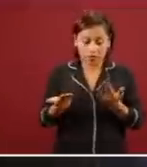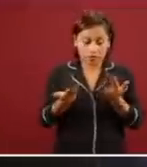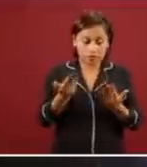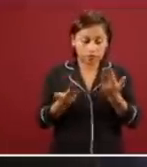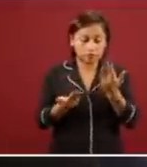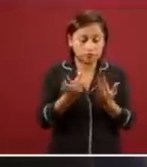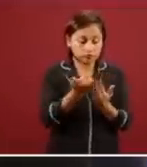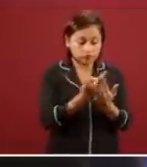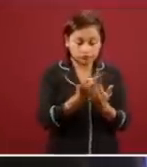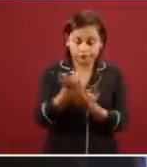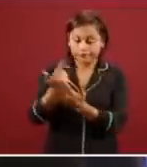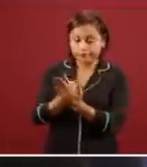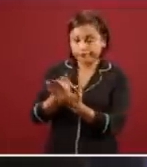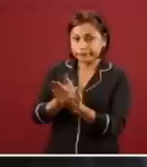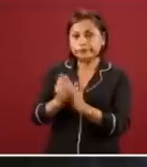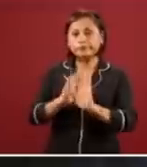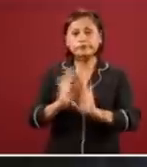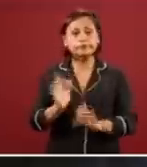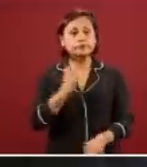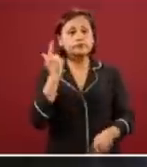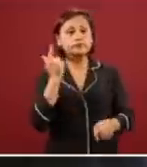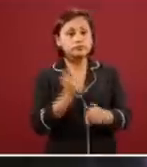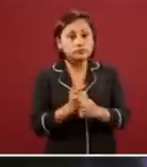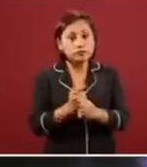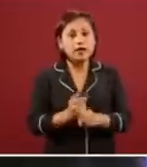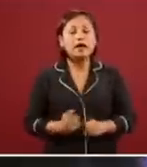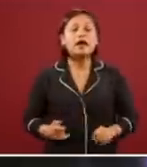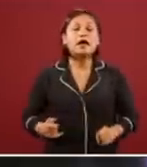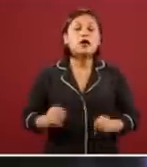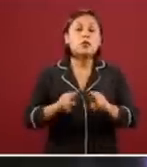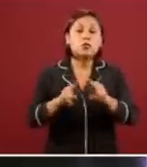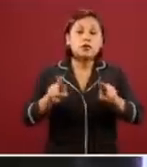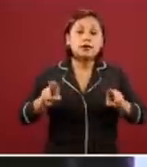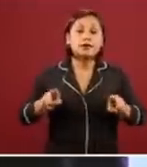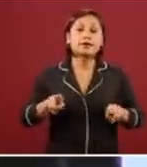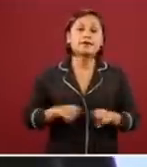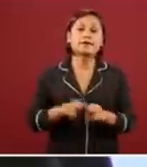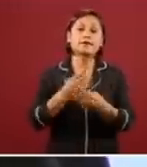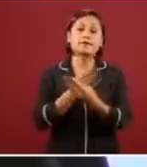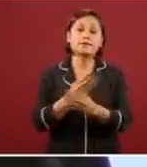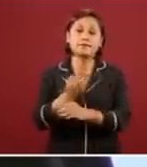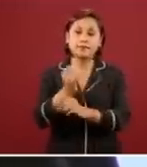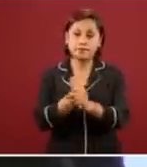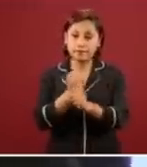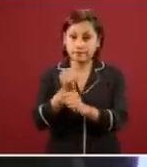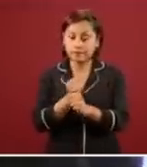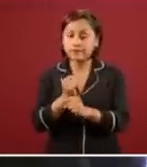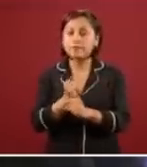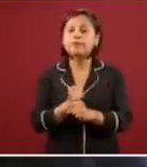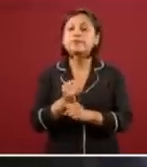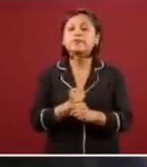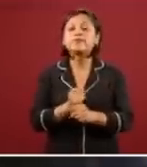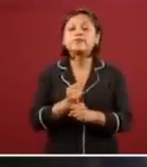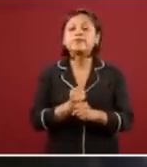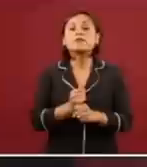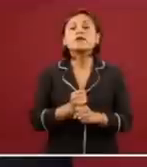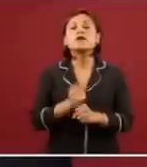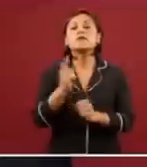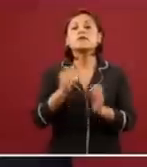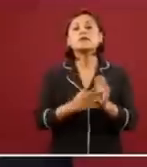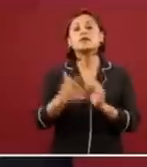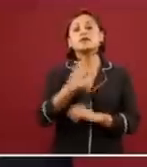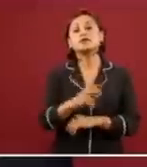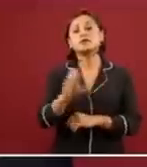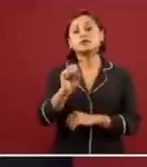encontrar información en las bases de datos de la Unidad de Inteligencia Financiera. A partir de ahí se localizaron 1.854 empresas, de